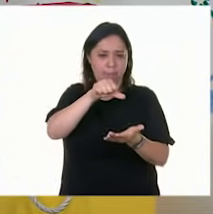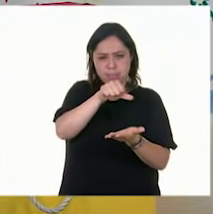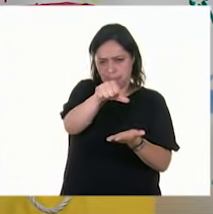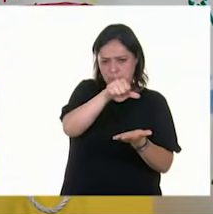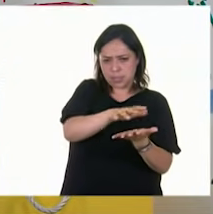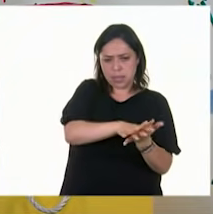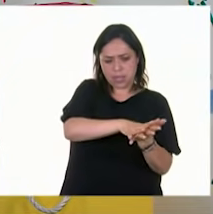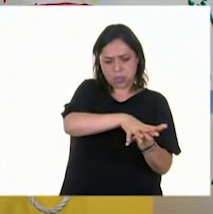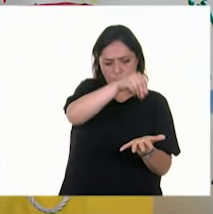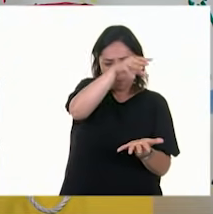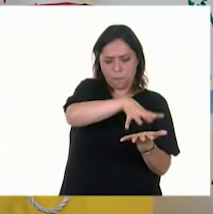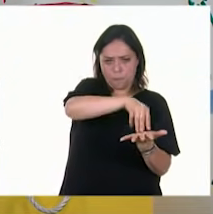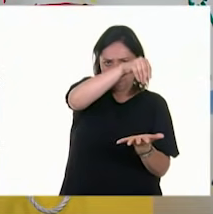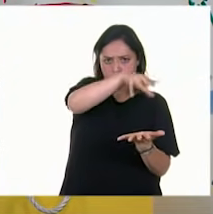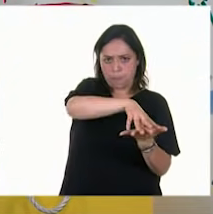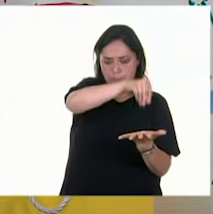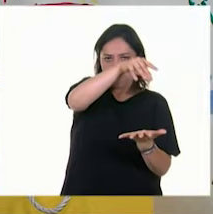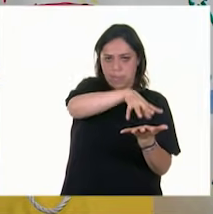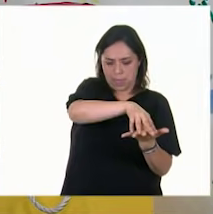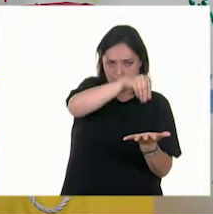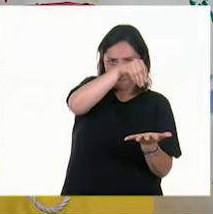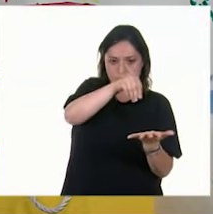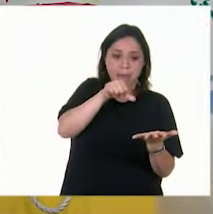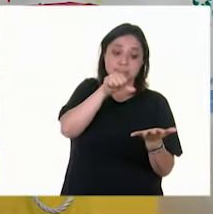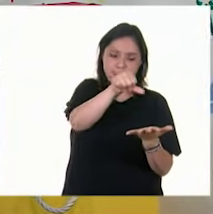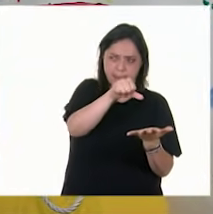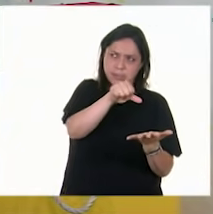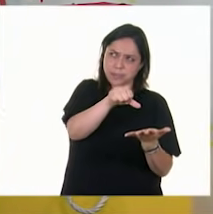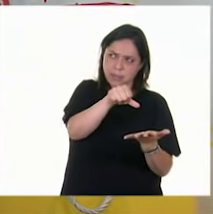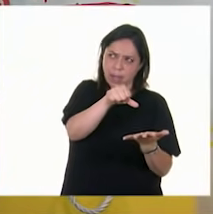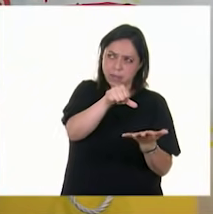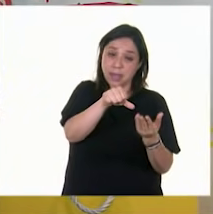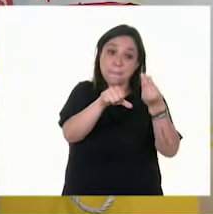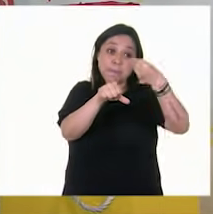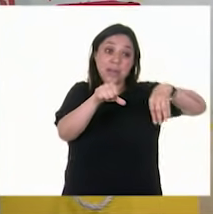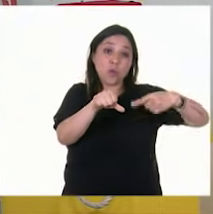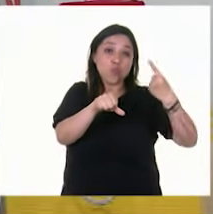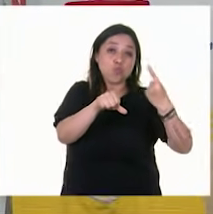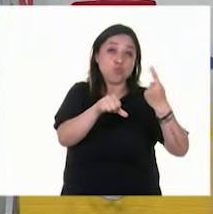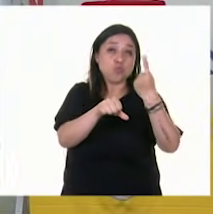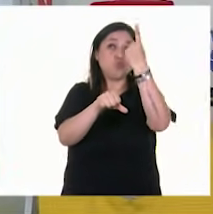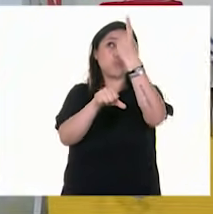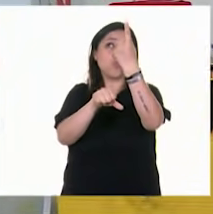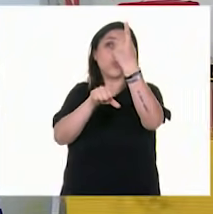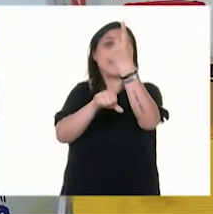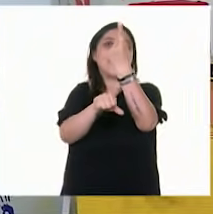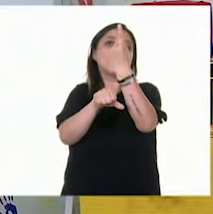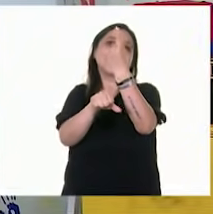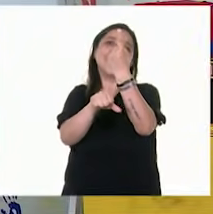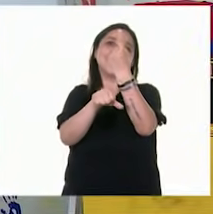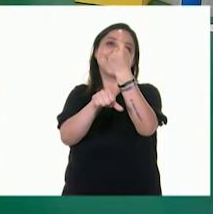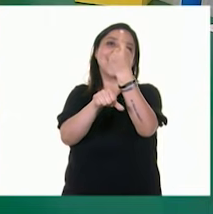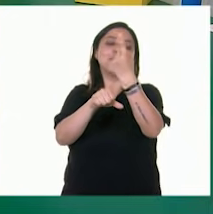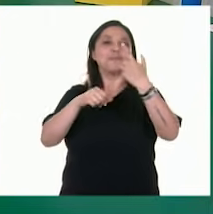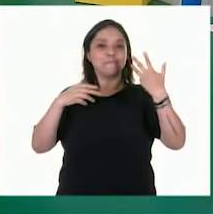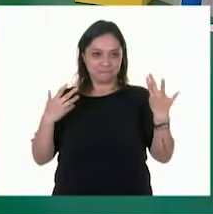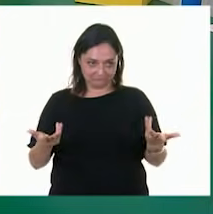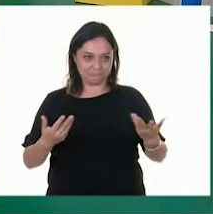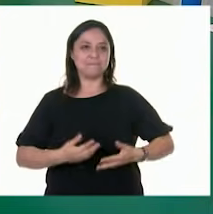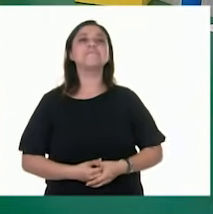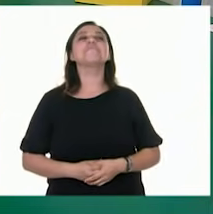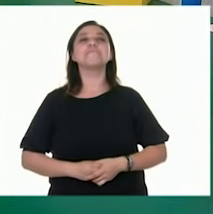perdieron una. Una. Entonces, un 16avos. Ah, exactamente. Entonces, sí está. ¡No!